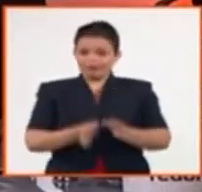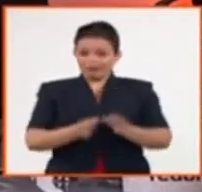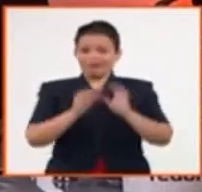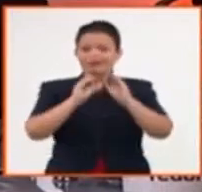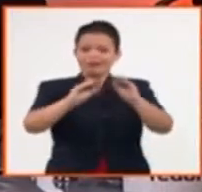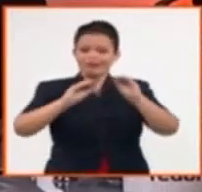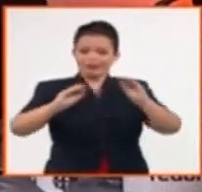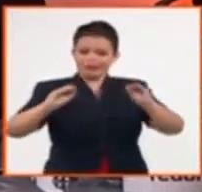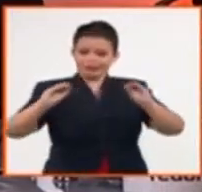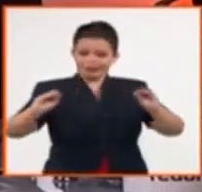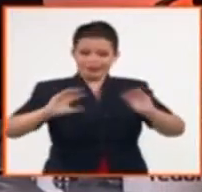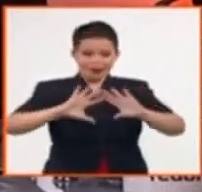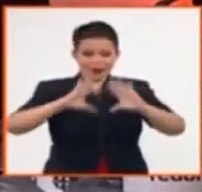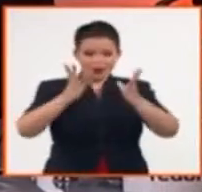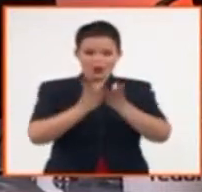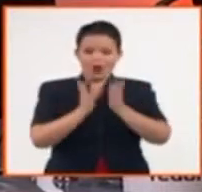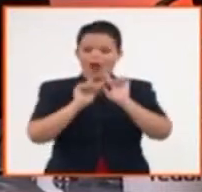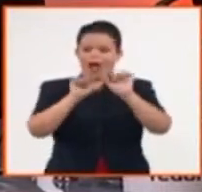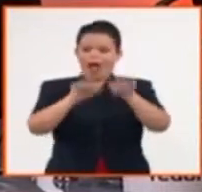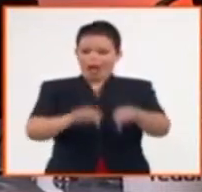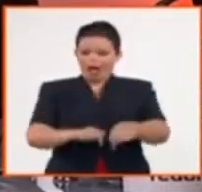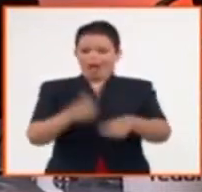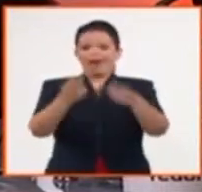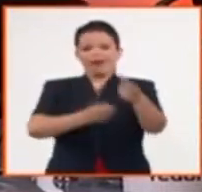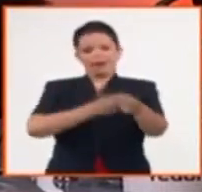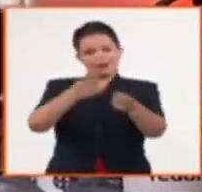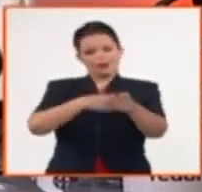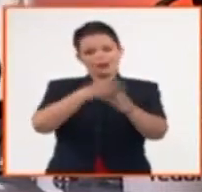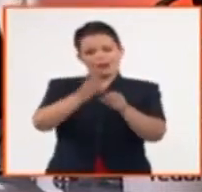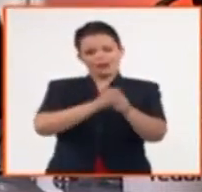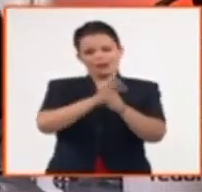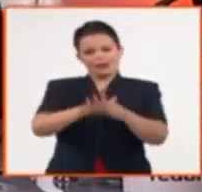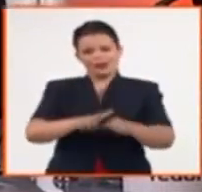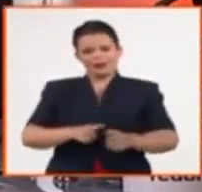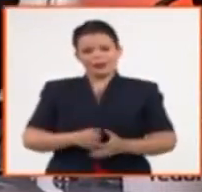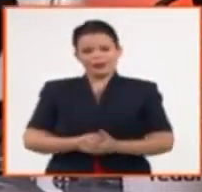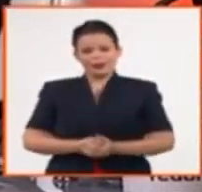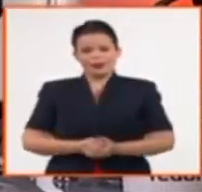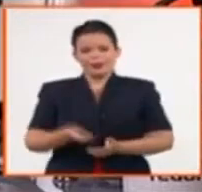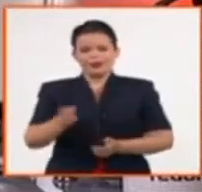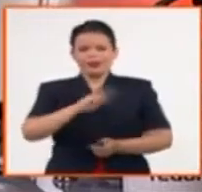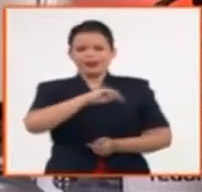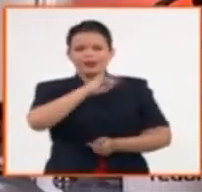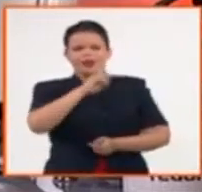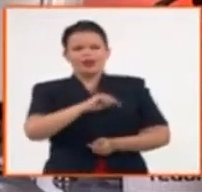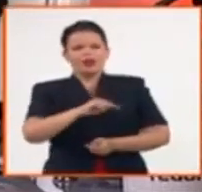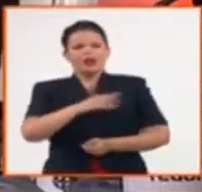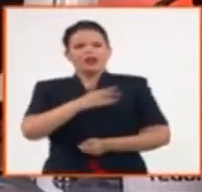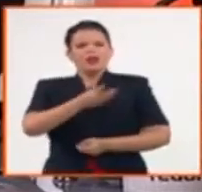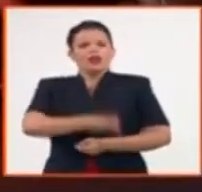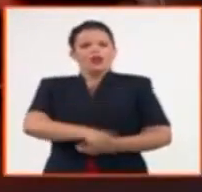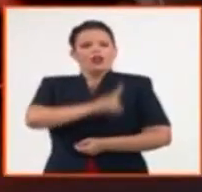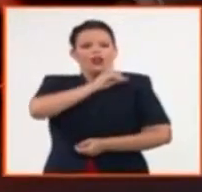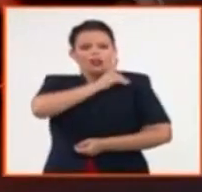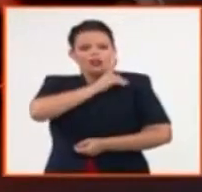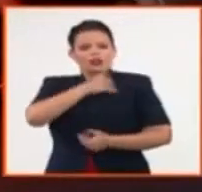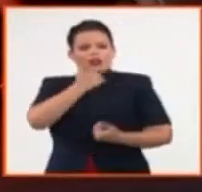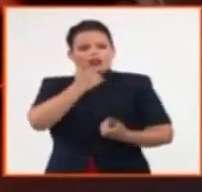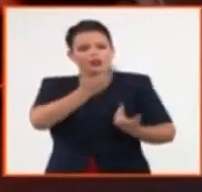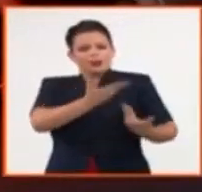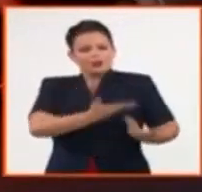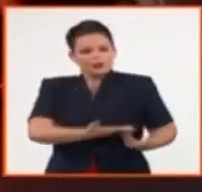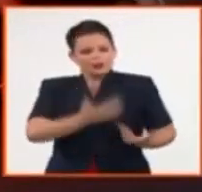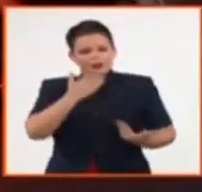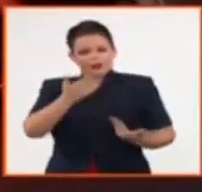a nuestra batalla contra la COVID-19. ¿Y cómo va esa batalla, doctora María Elena? ¿Cómo va la vacunación pediátrica? ¿Qué resultados hasta hoy